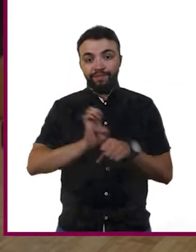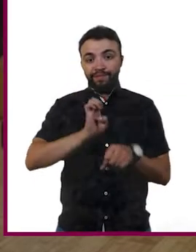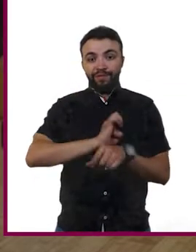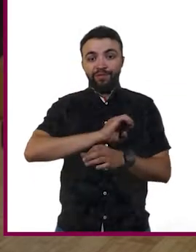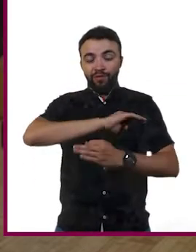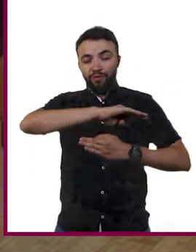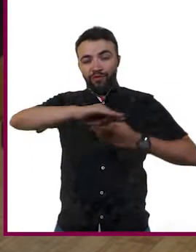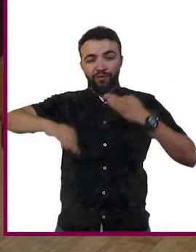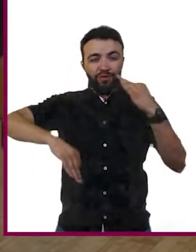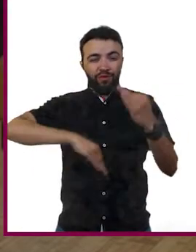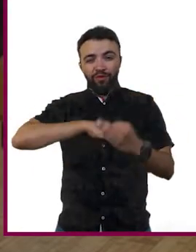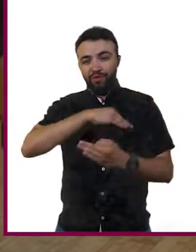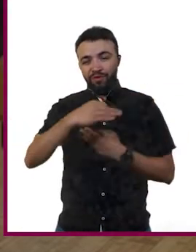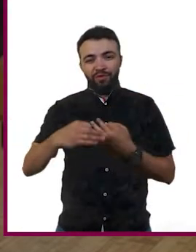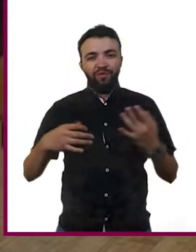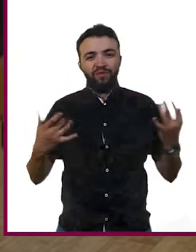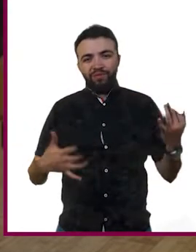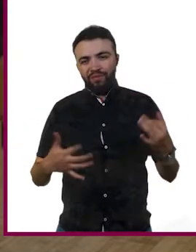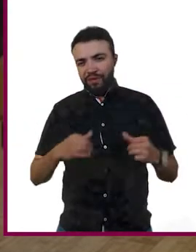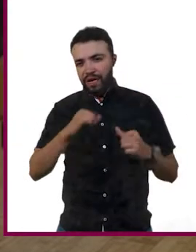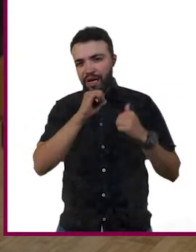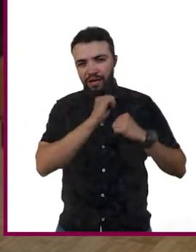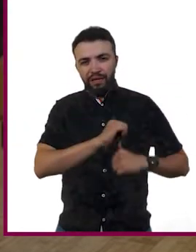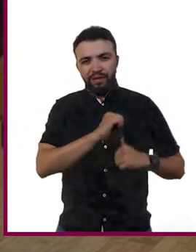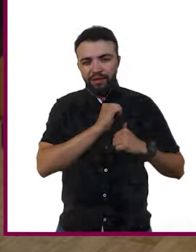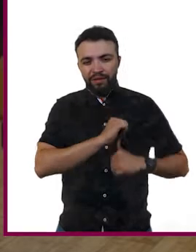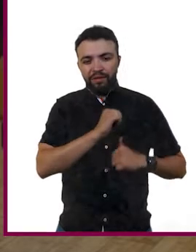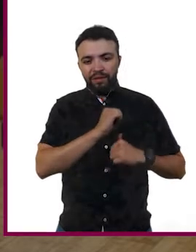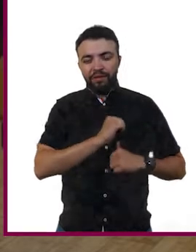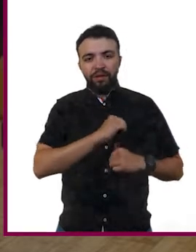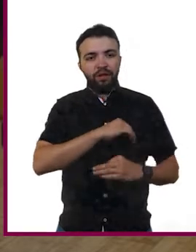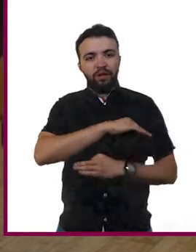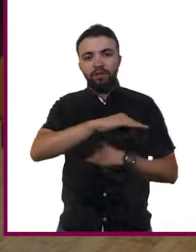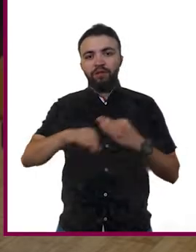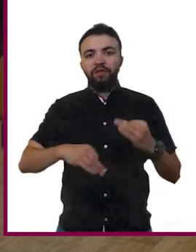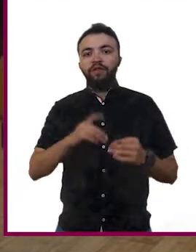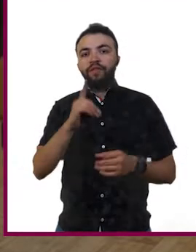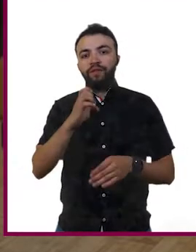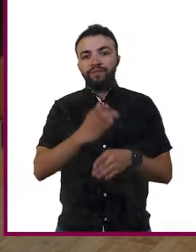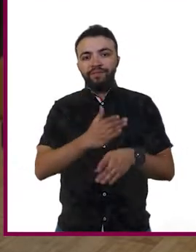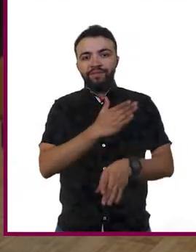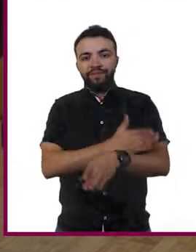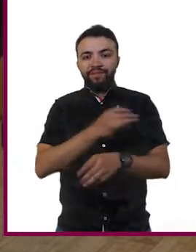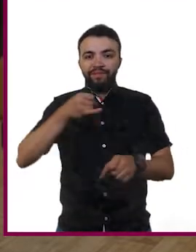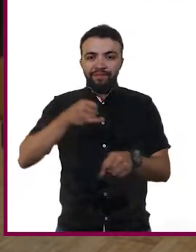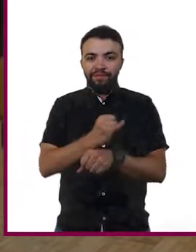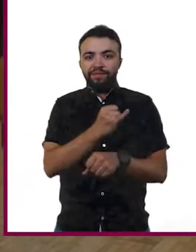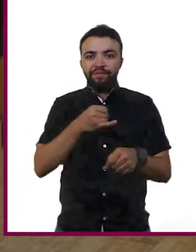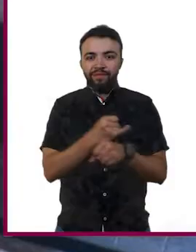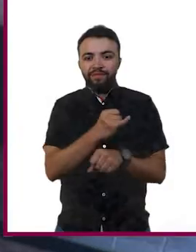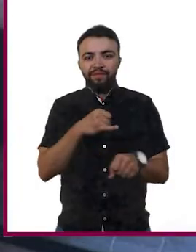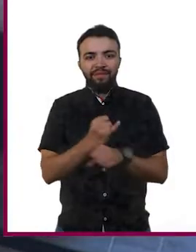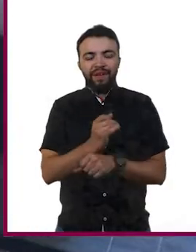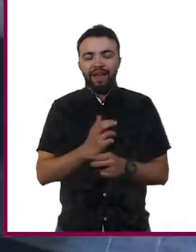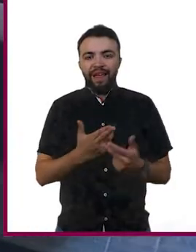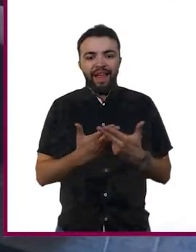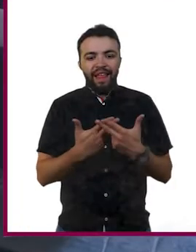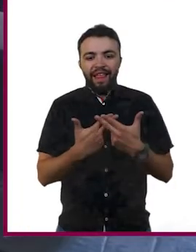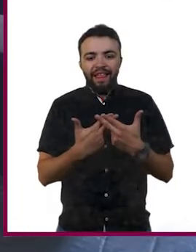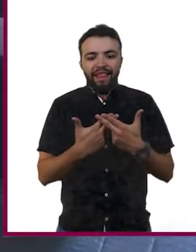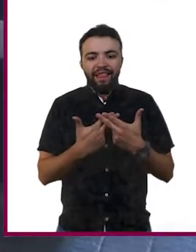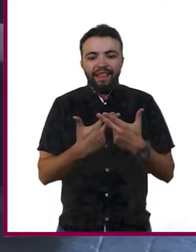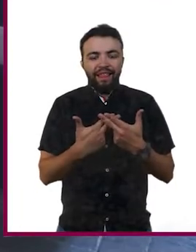los instrumentos que se llaman instrumentos antiguos, instrumentos barrocos, todos son instrumentos artesanales. No se hace nada en